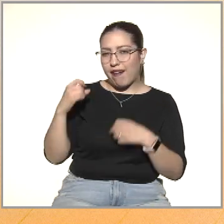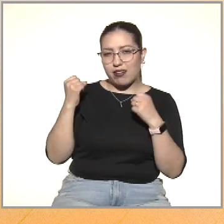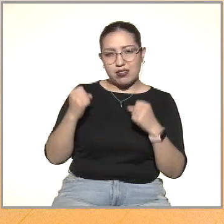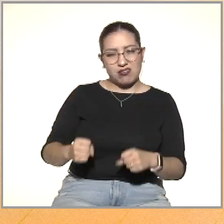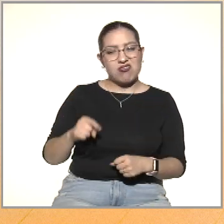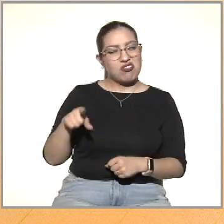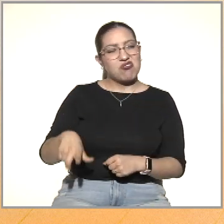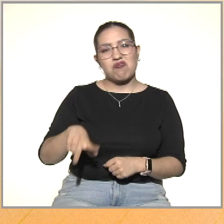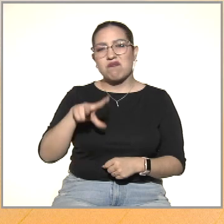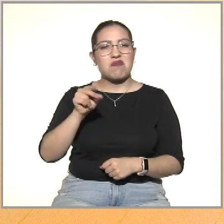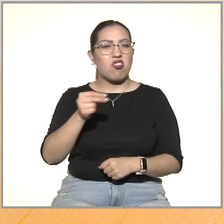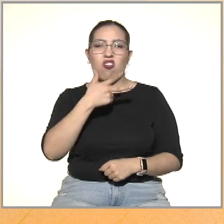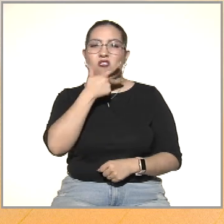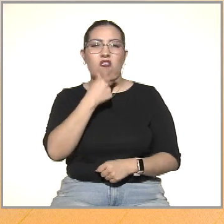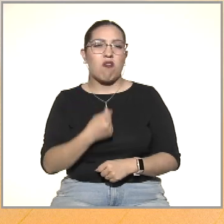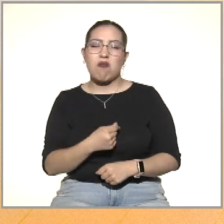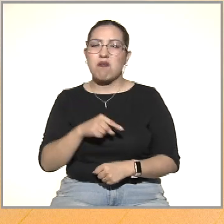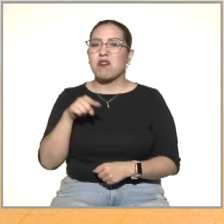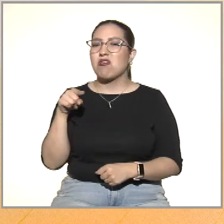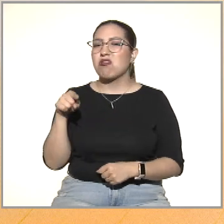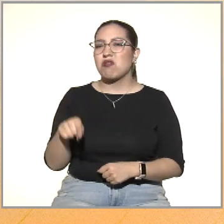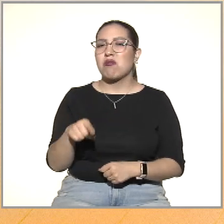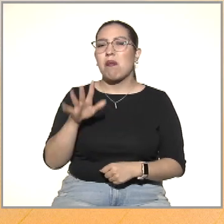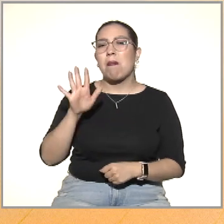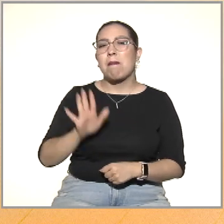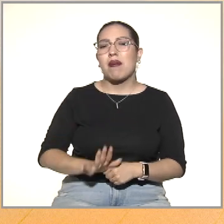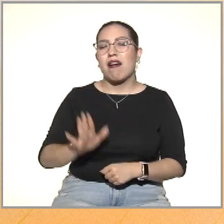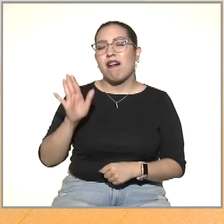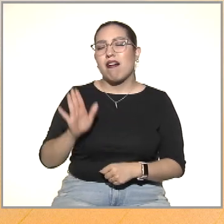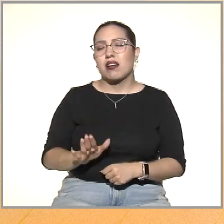eres hombre, el tú eres